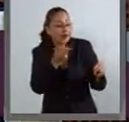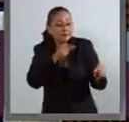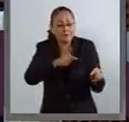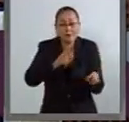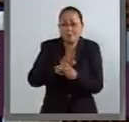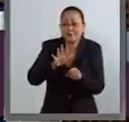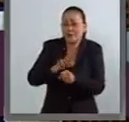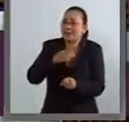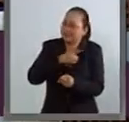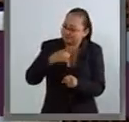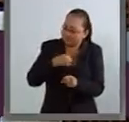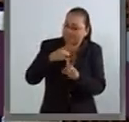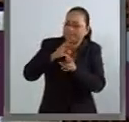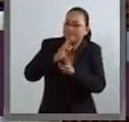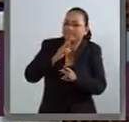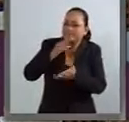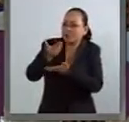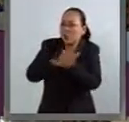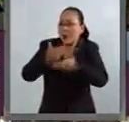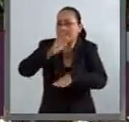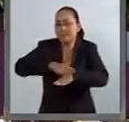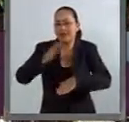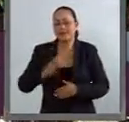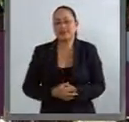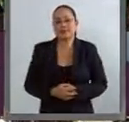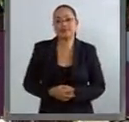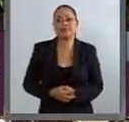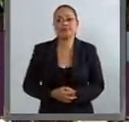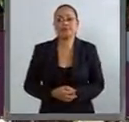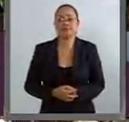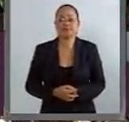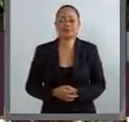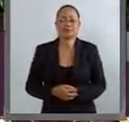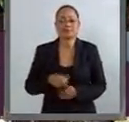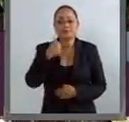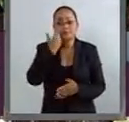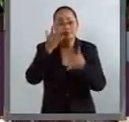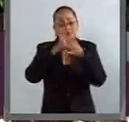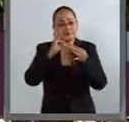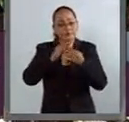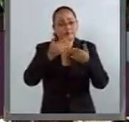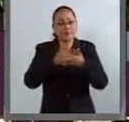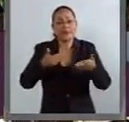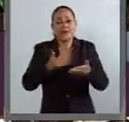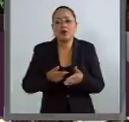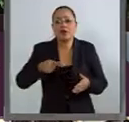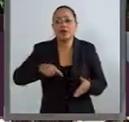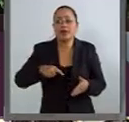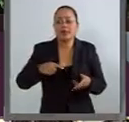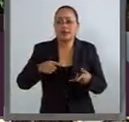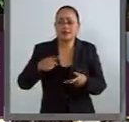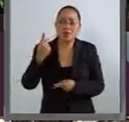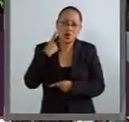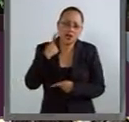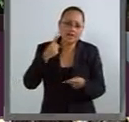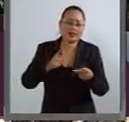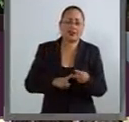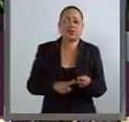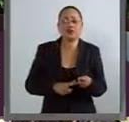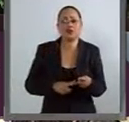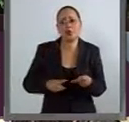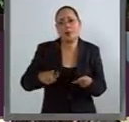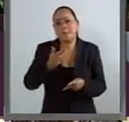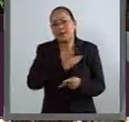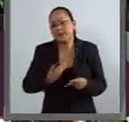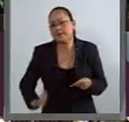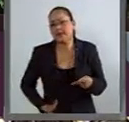quiero señalar que pues hoy en día podemos ver a personalidades políticas, jefes de